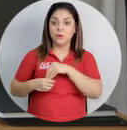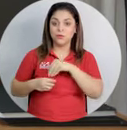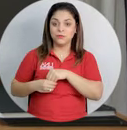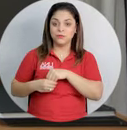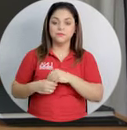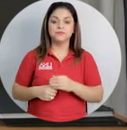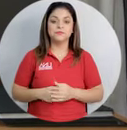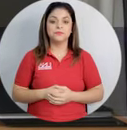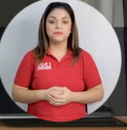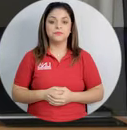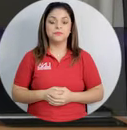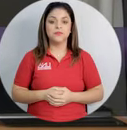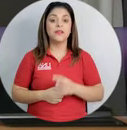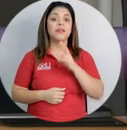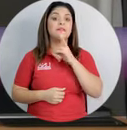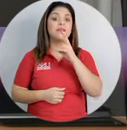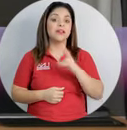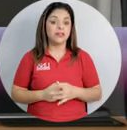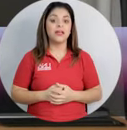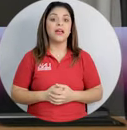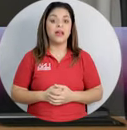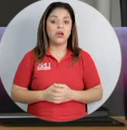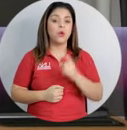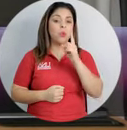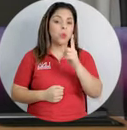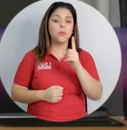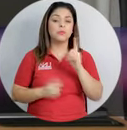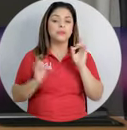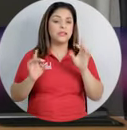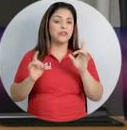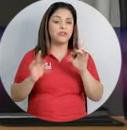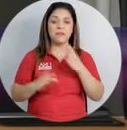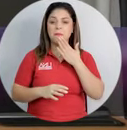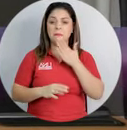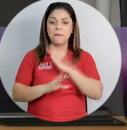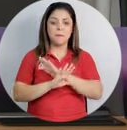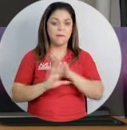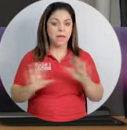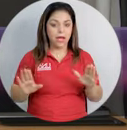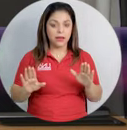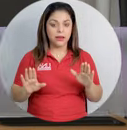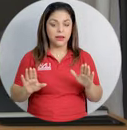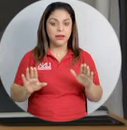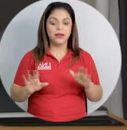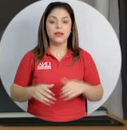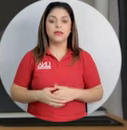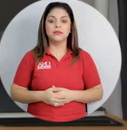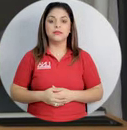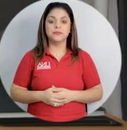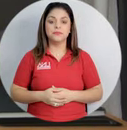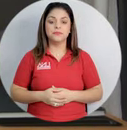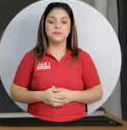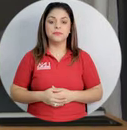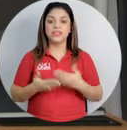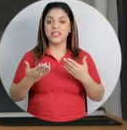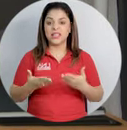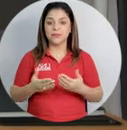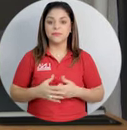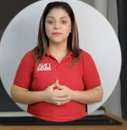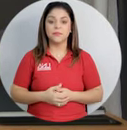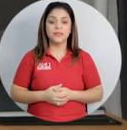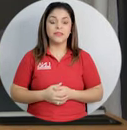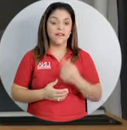Inclusive, ¿cuál es un gran pecado también dentro de este